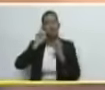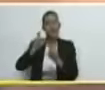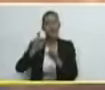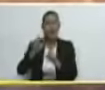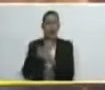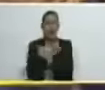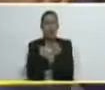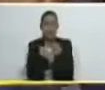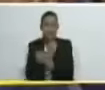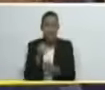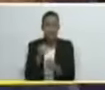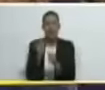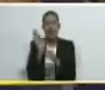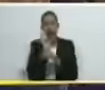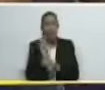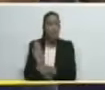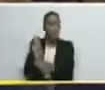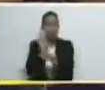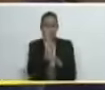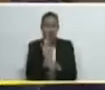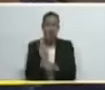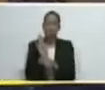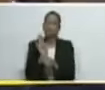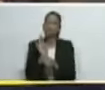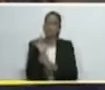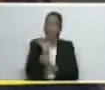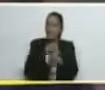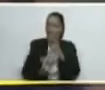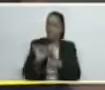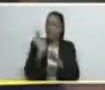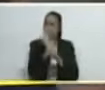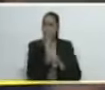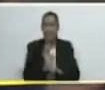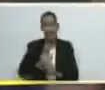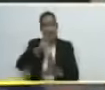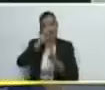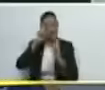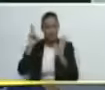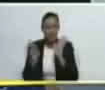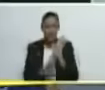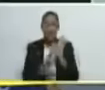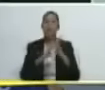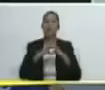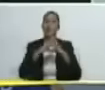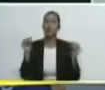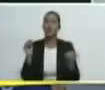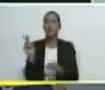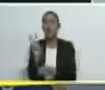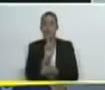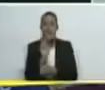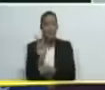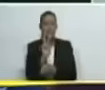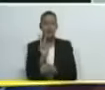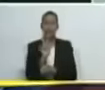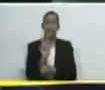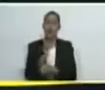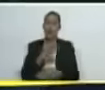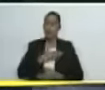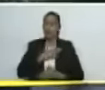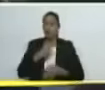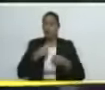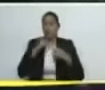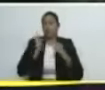amado y a protegerlo, a defenderlo y a respetarlo por encima de mi propia vida si fuese